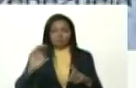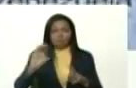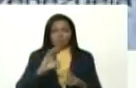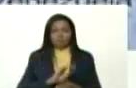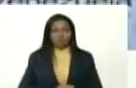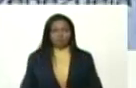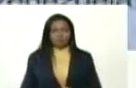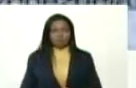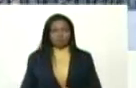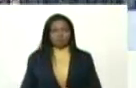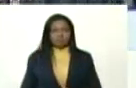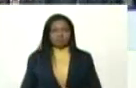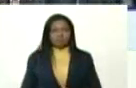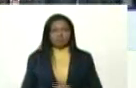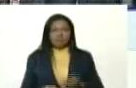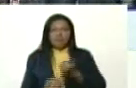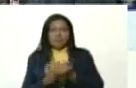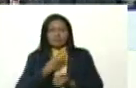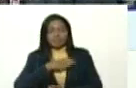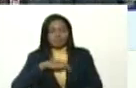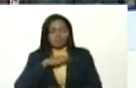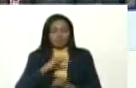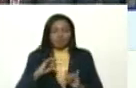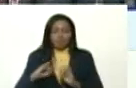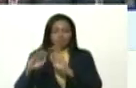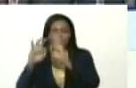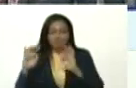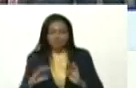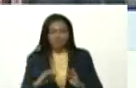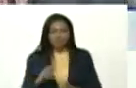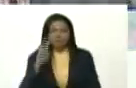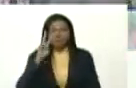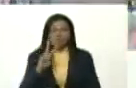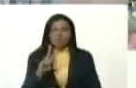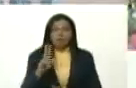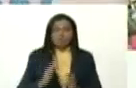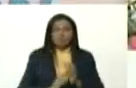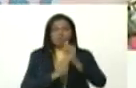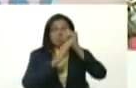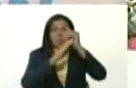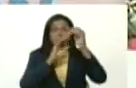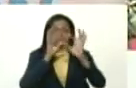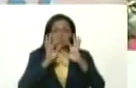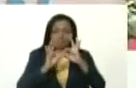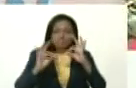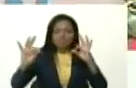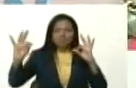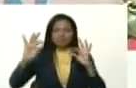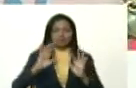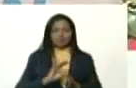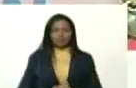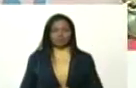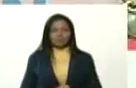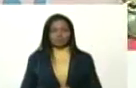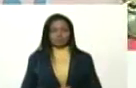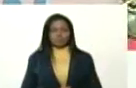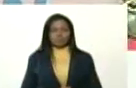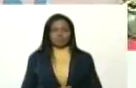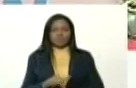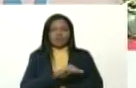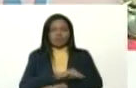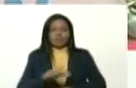la base de misión socialista Mirada del Comandante Eterno, Avenida Teherán.